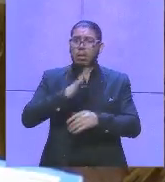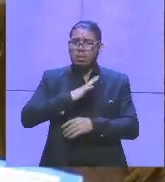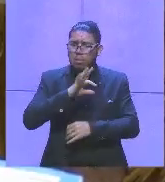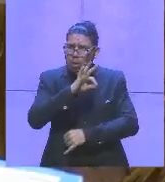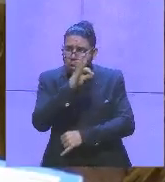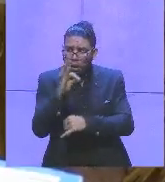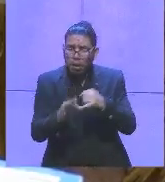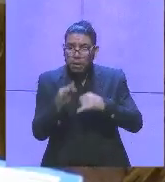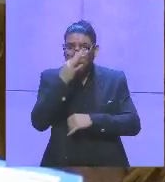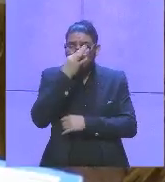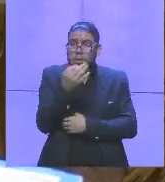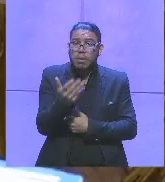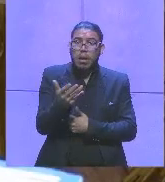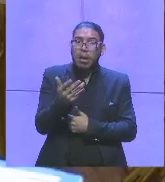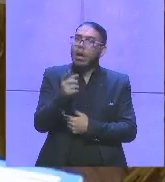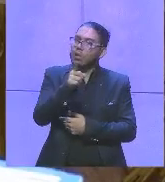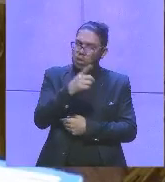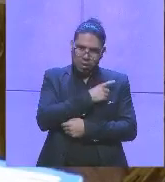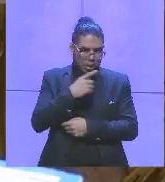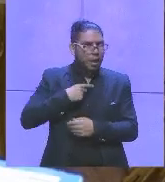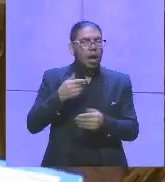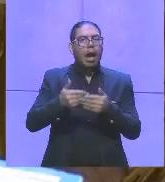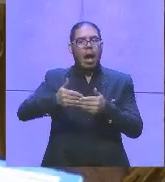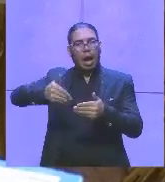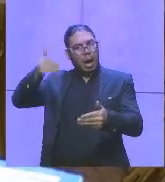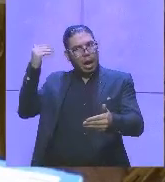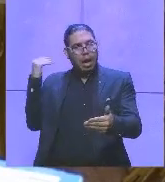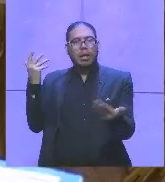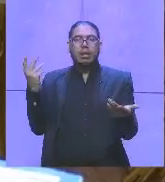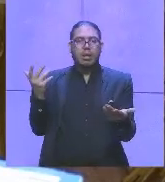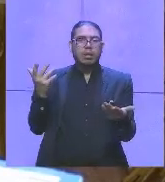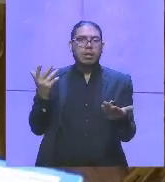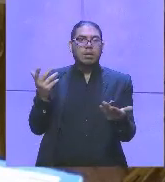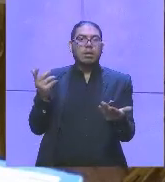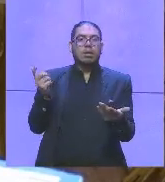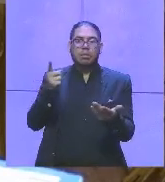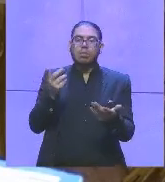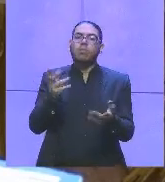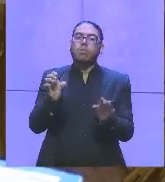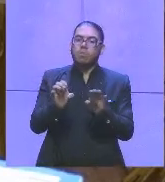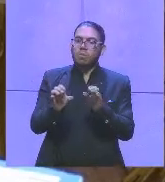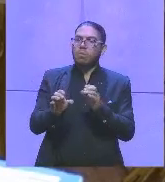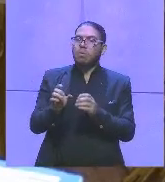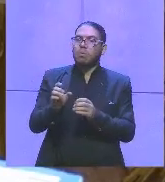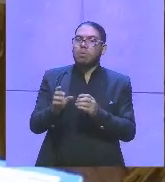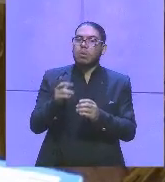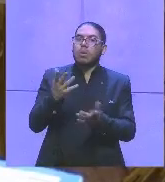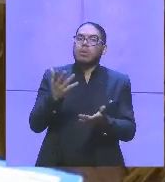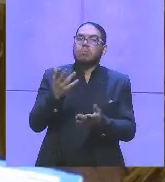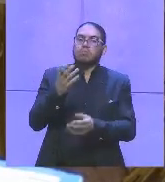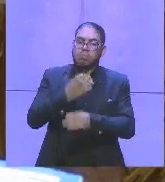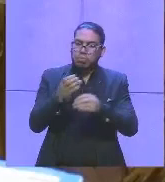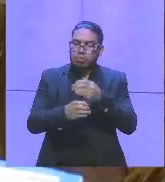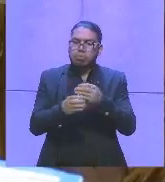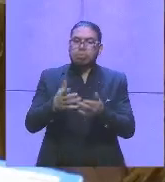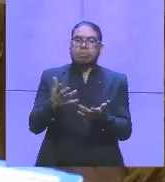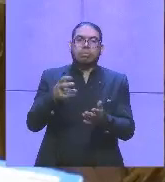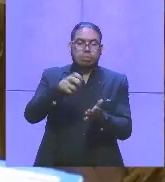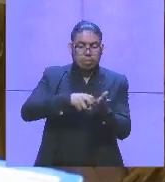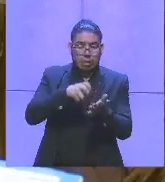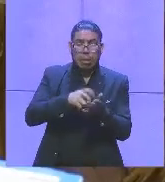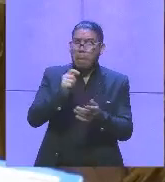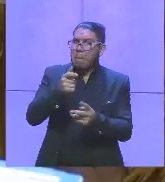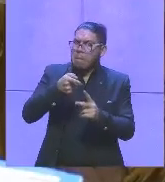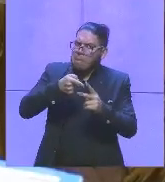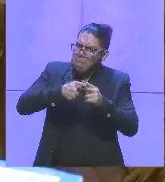final. Esto se debió haber establecido por un tema de certeza si se iban a hacer ajustes para cumplir con la paridad de género desde el principio